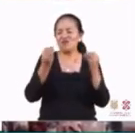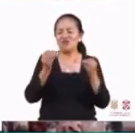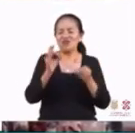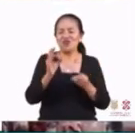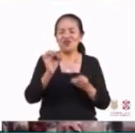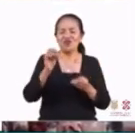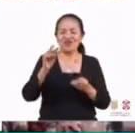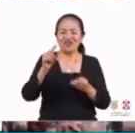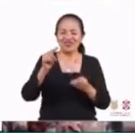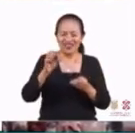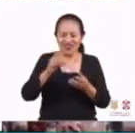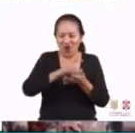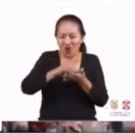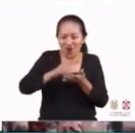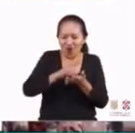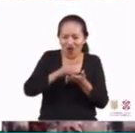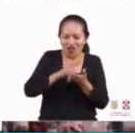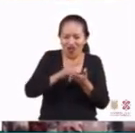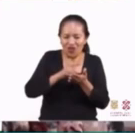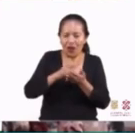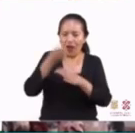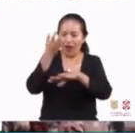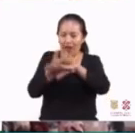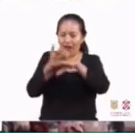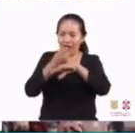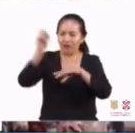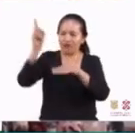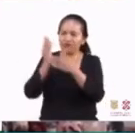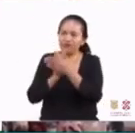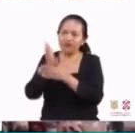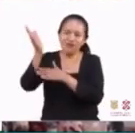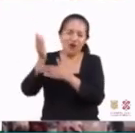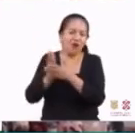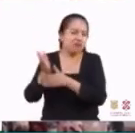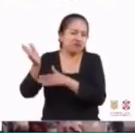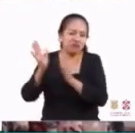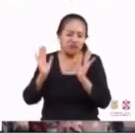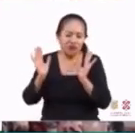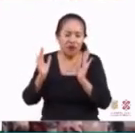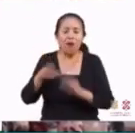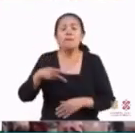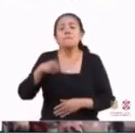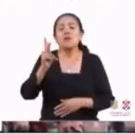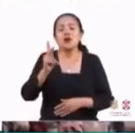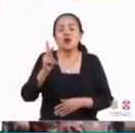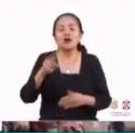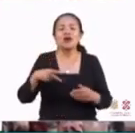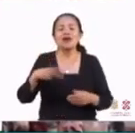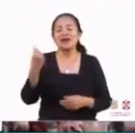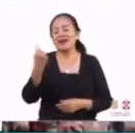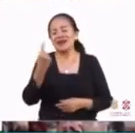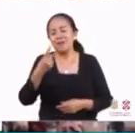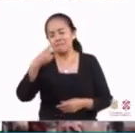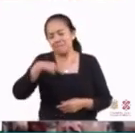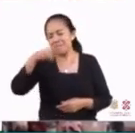no solamente es el principal ingreso, y que México está haciendo mucho para evitar